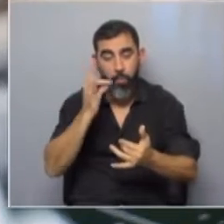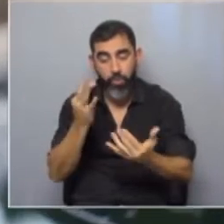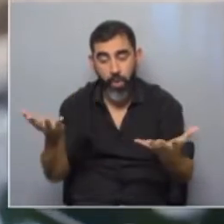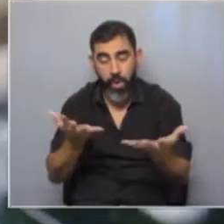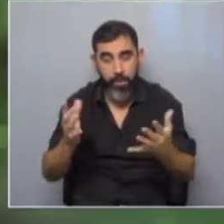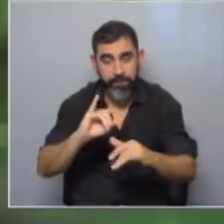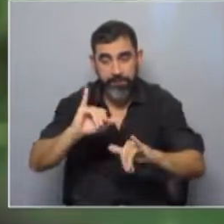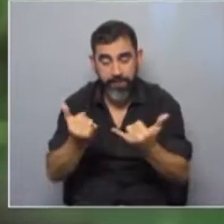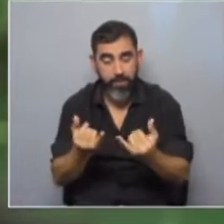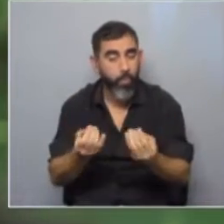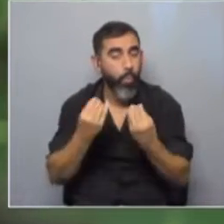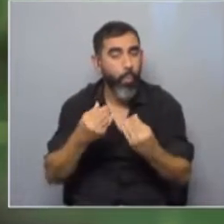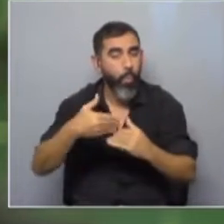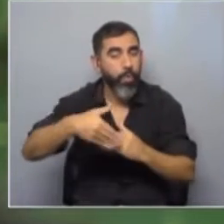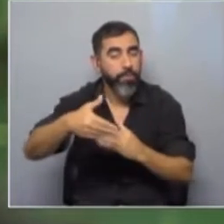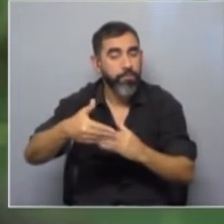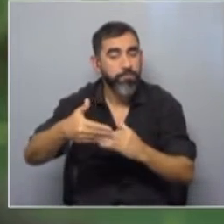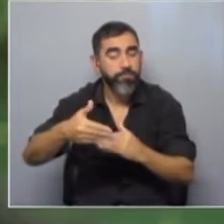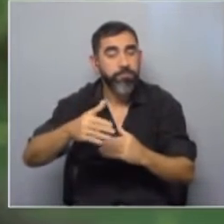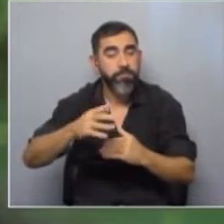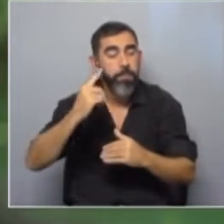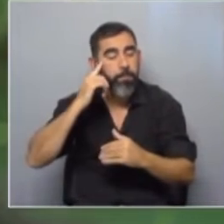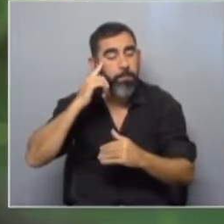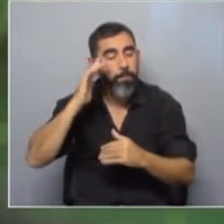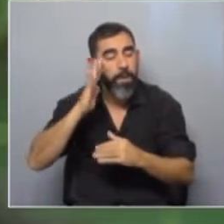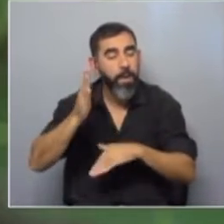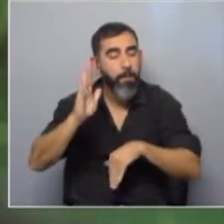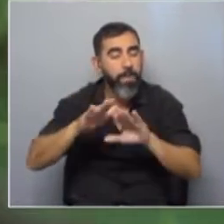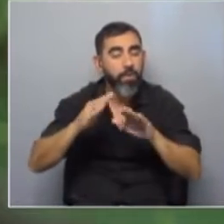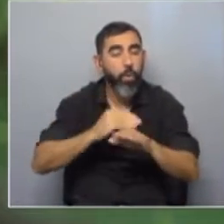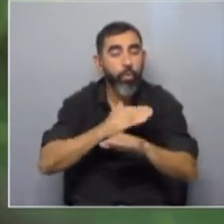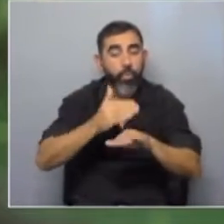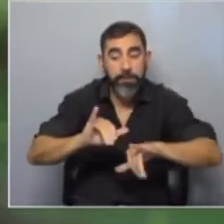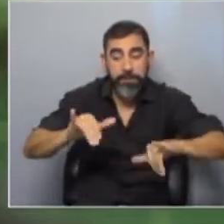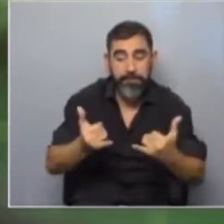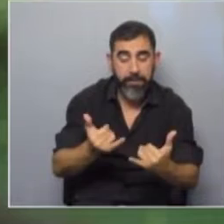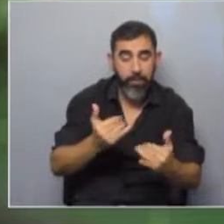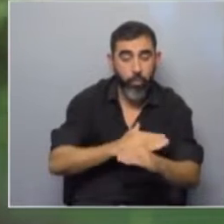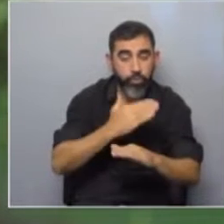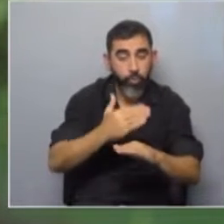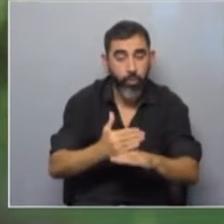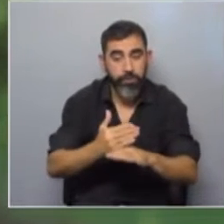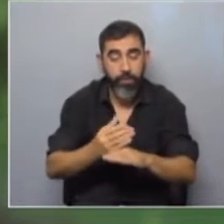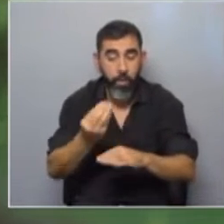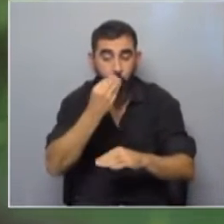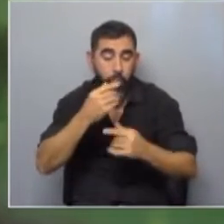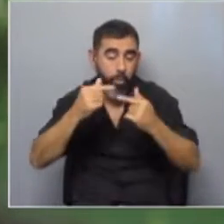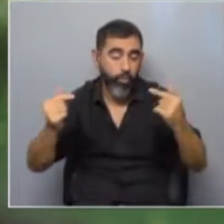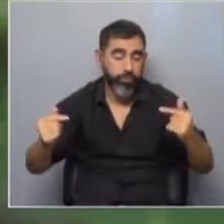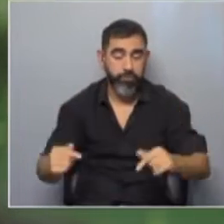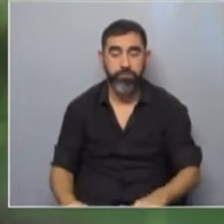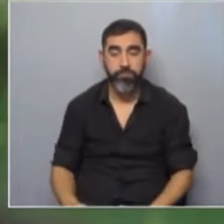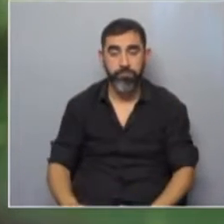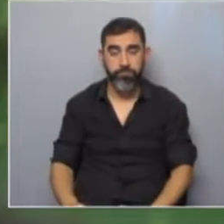temporal inmediata cuando tienden a pensar más en las consecuencias inmediatas de sus